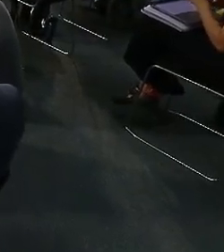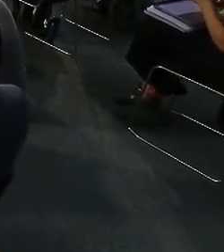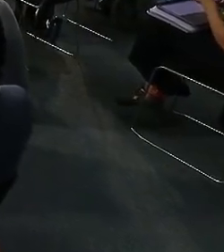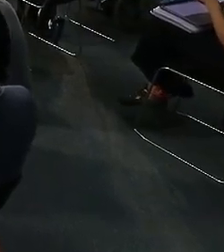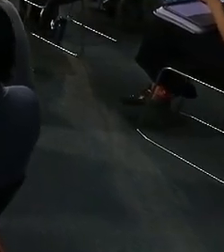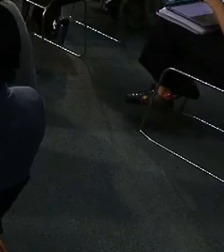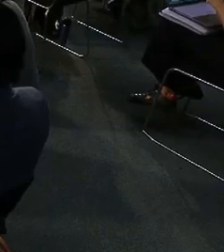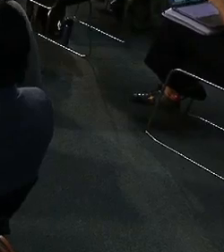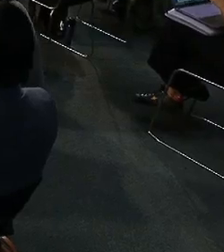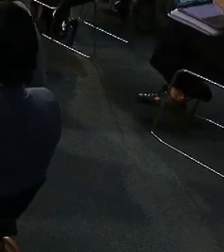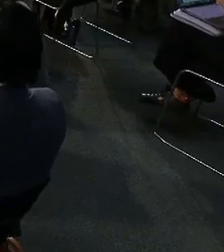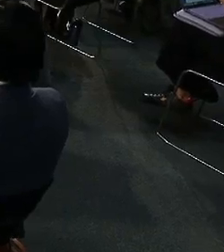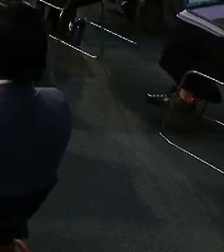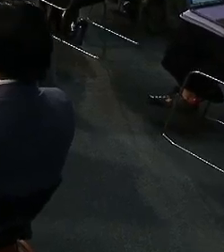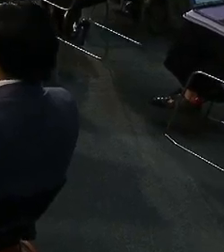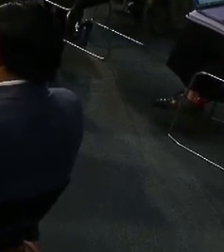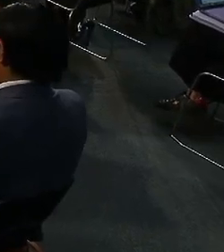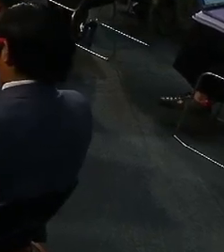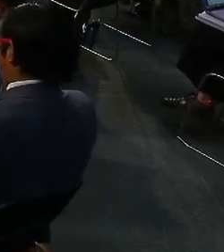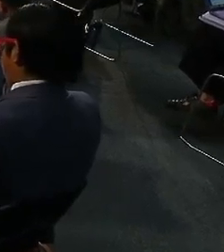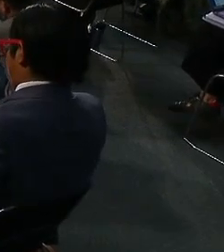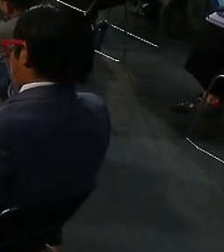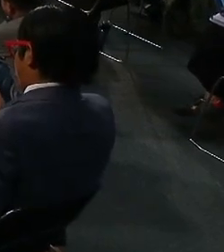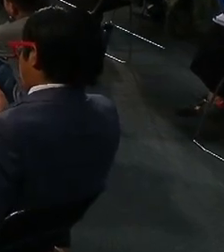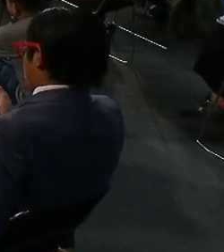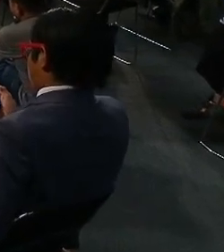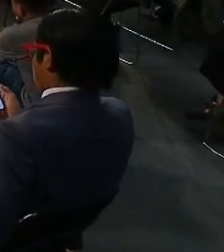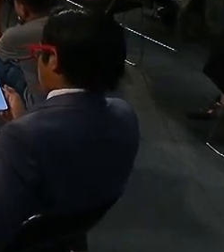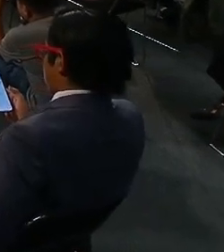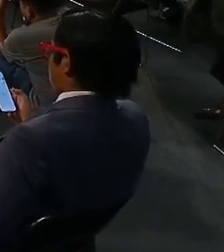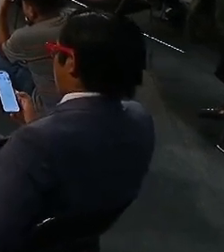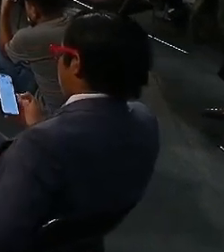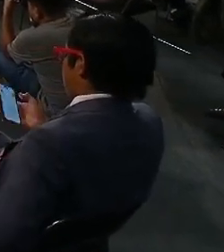En Estados Unidos y en América del Norte.